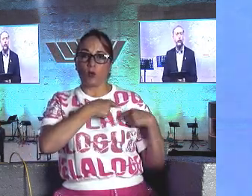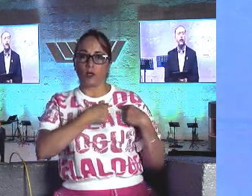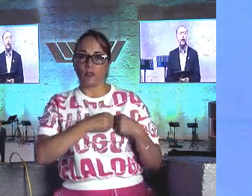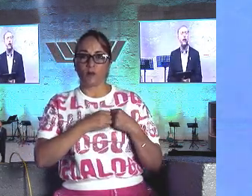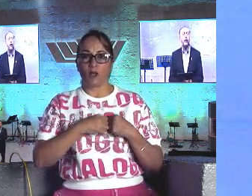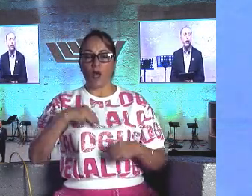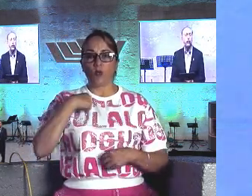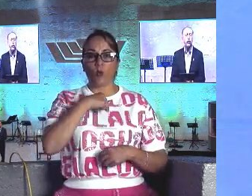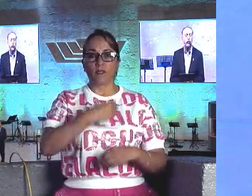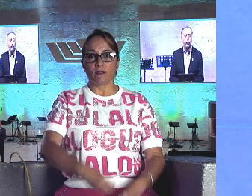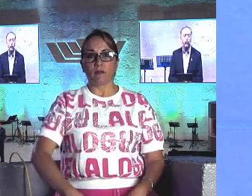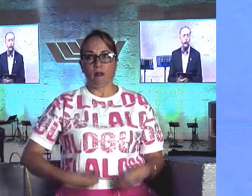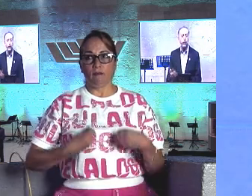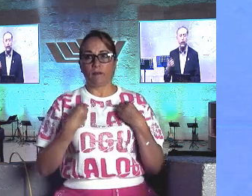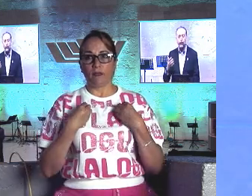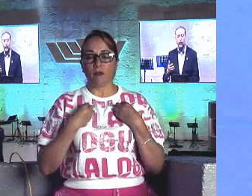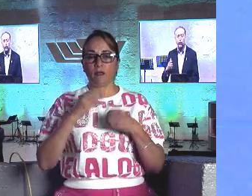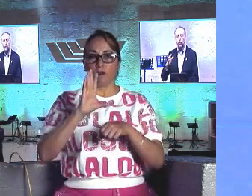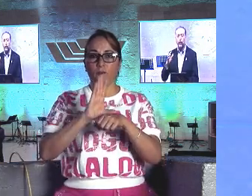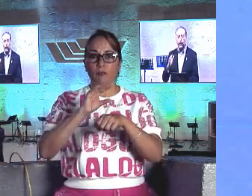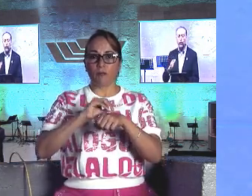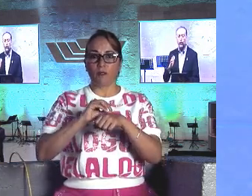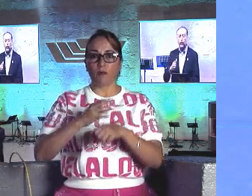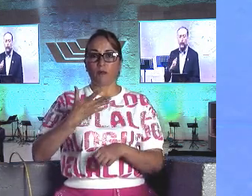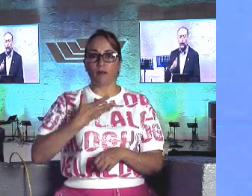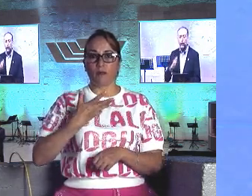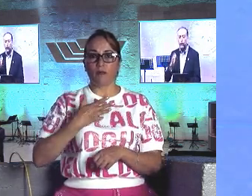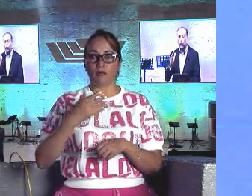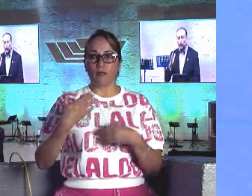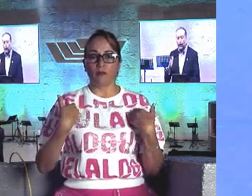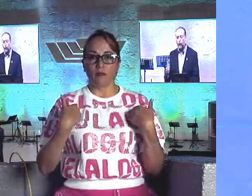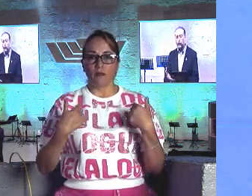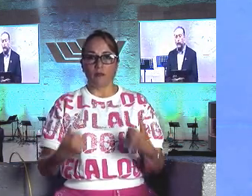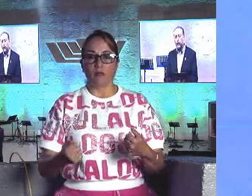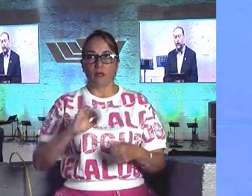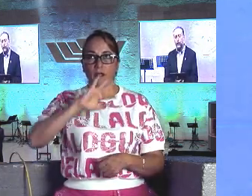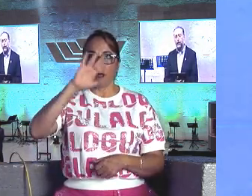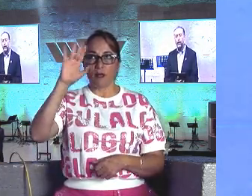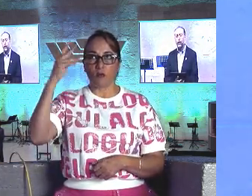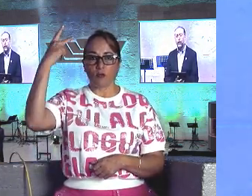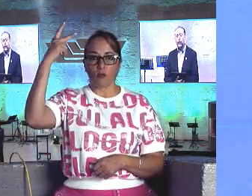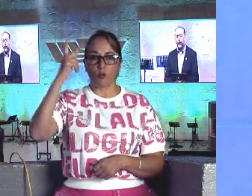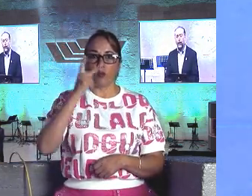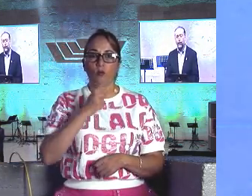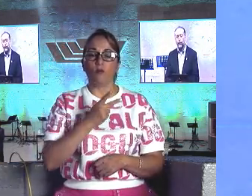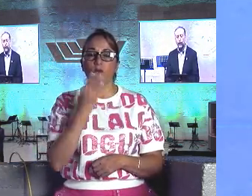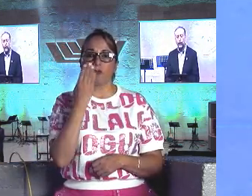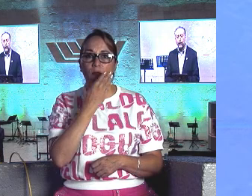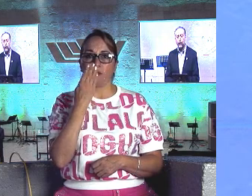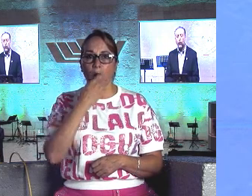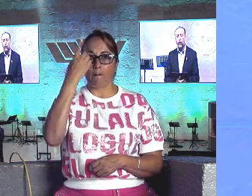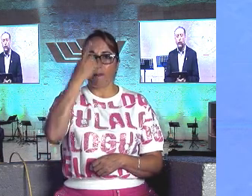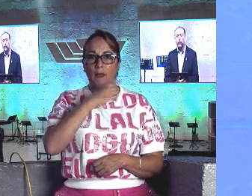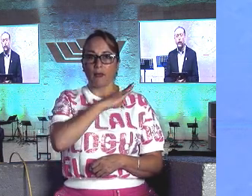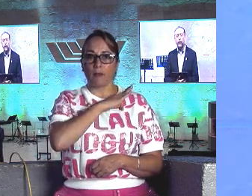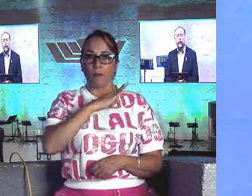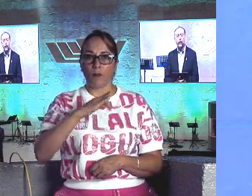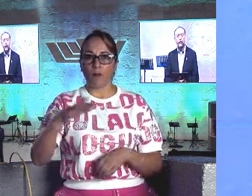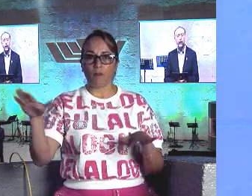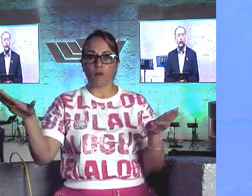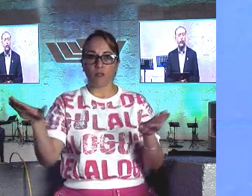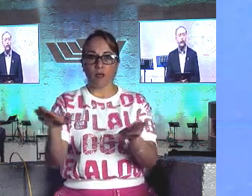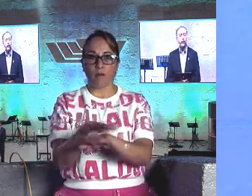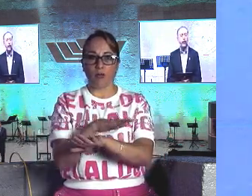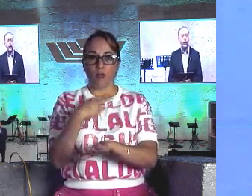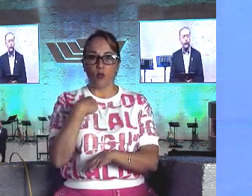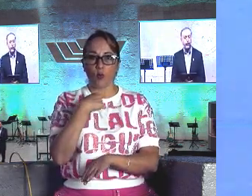vida, habla a cada uno de nosotros y permítenos tener un entendimiento claro de tu palabra para que podamos cambiar también